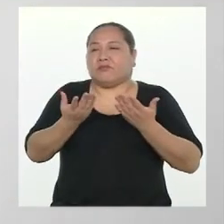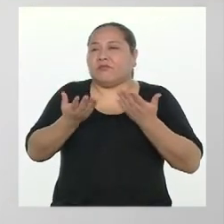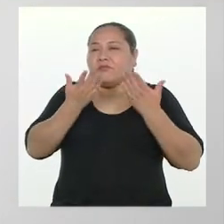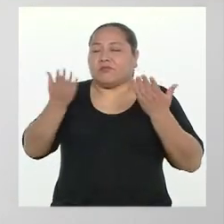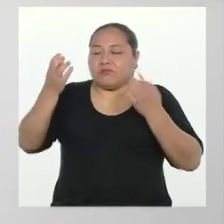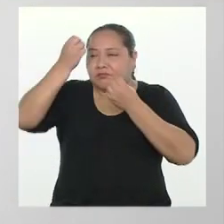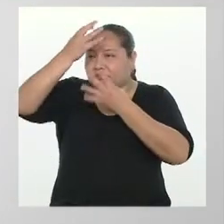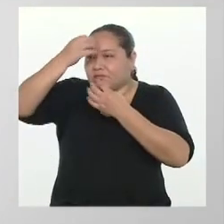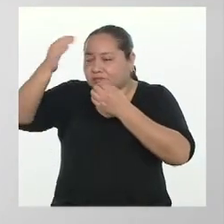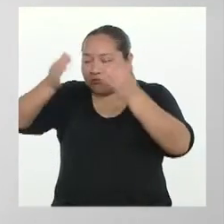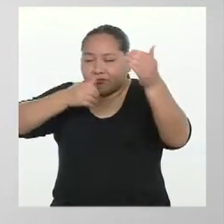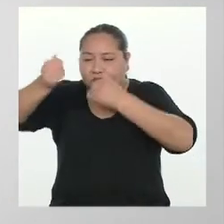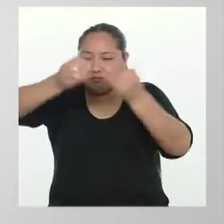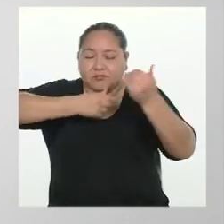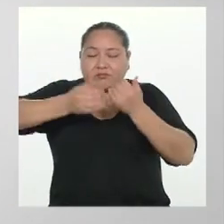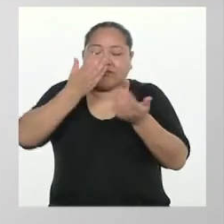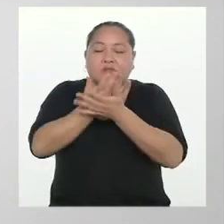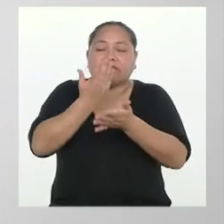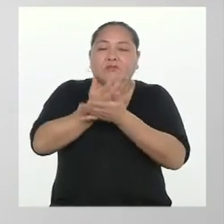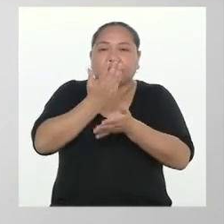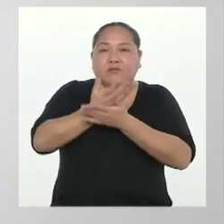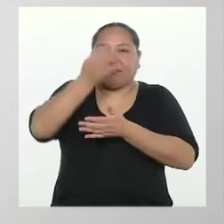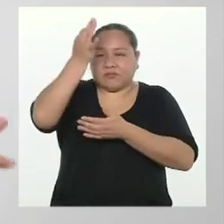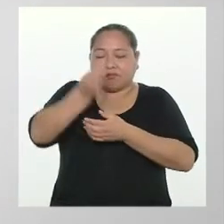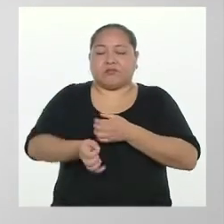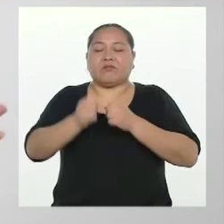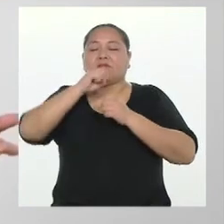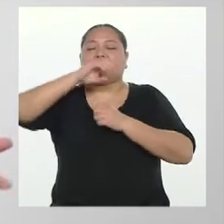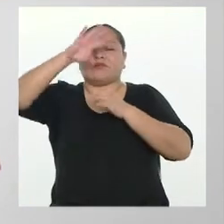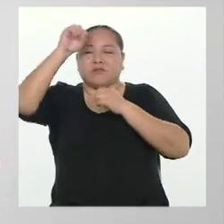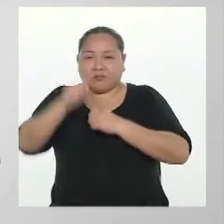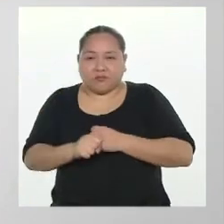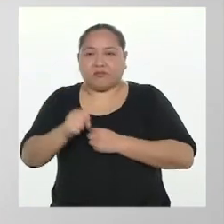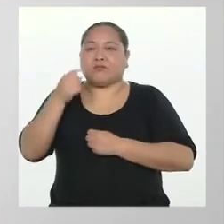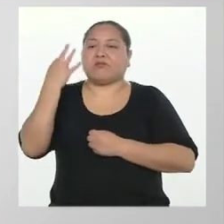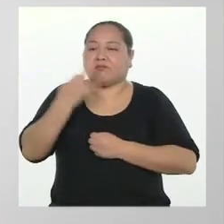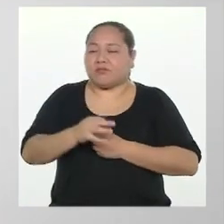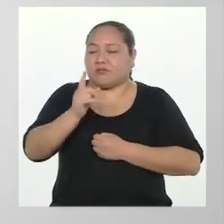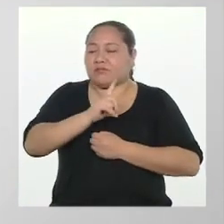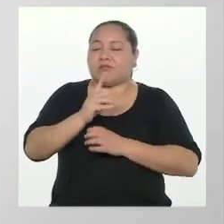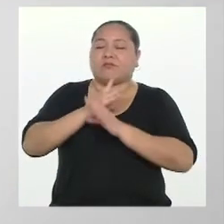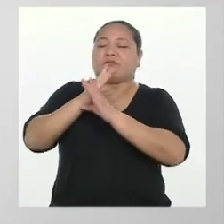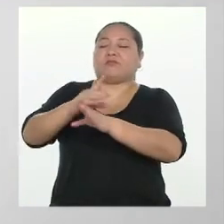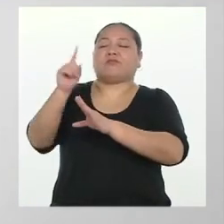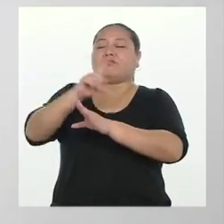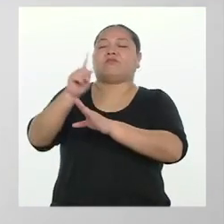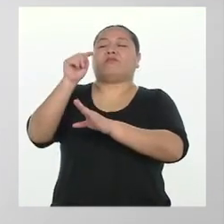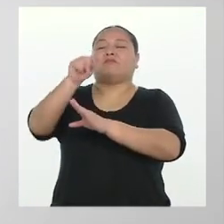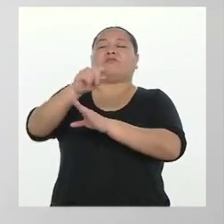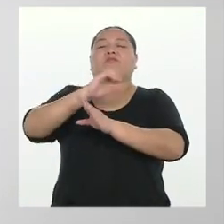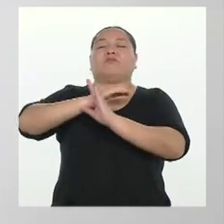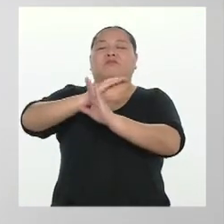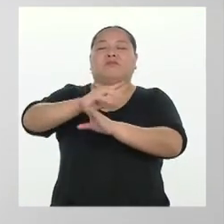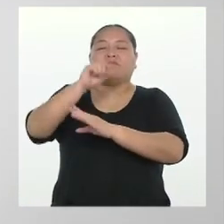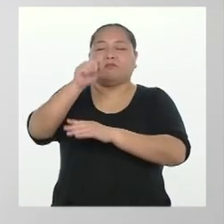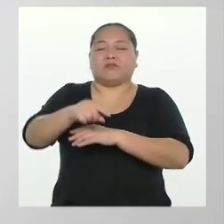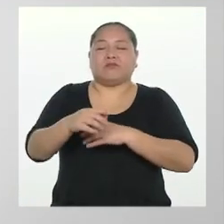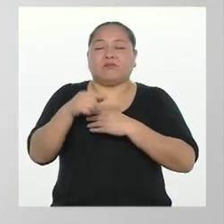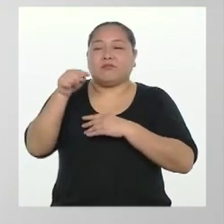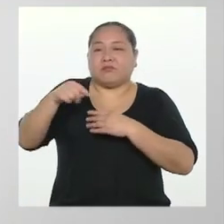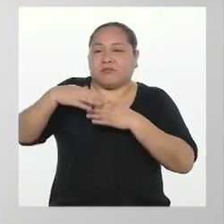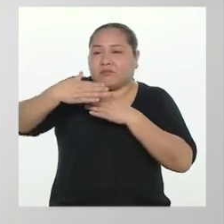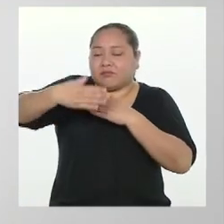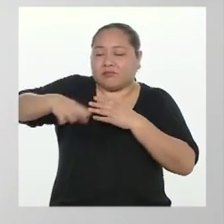para obtener evidencias que permitan confirmar o refutar la hipótesis y en base a ello elaborar la